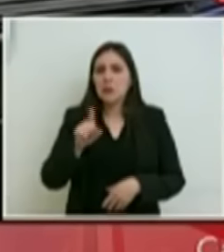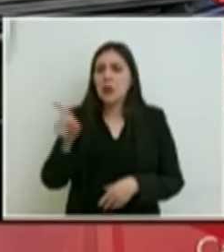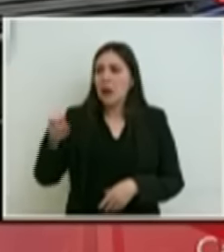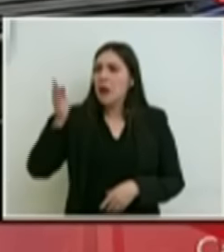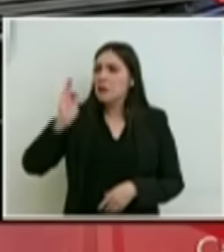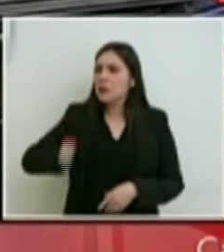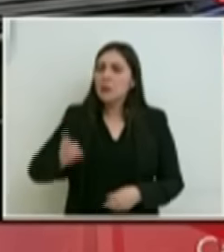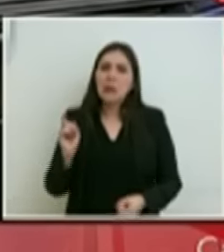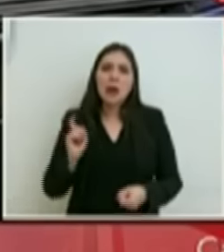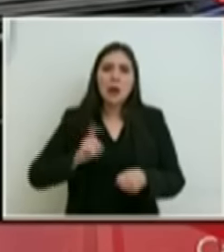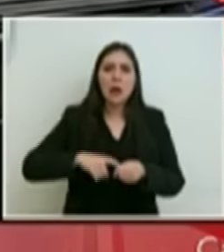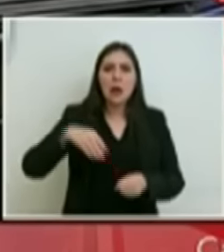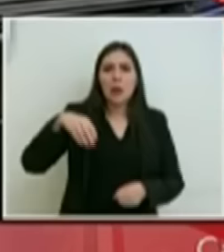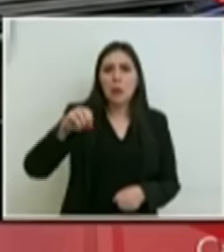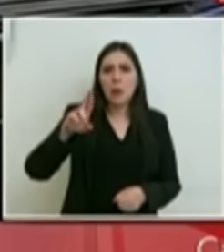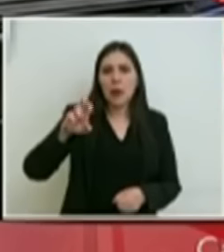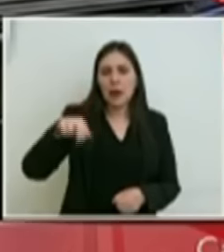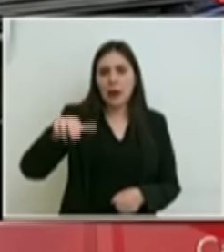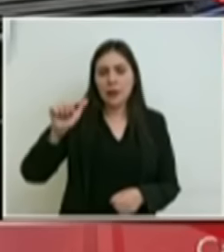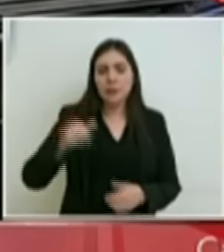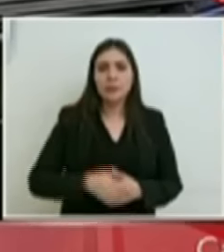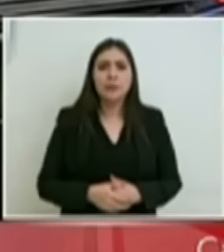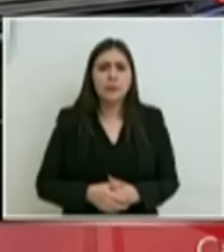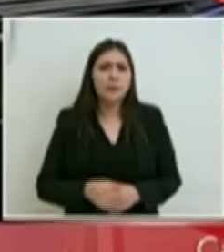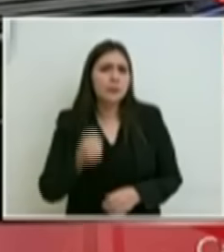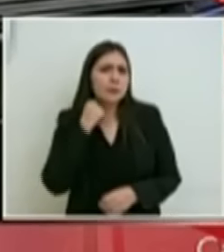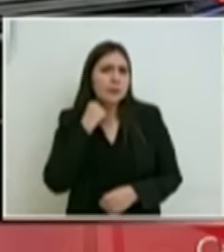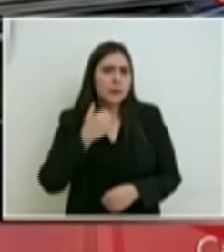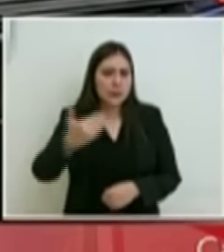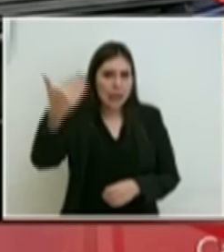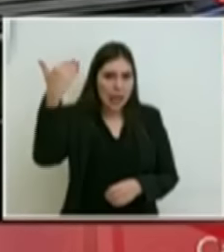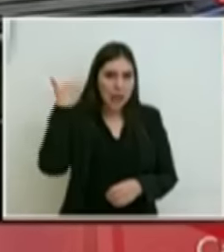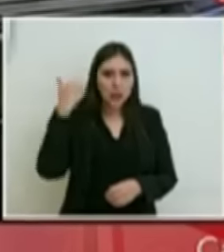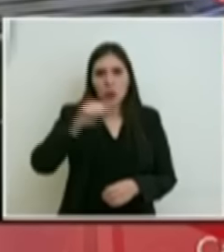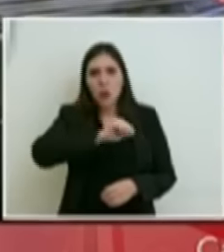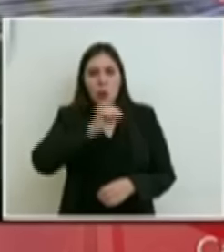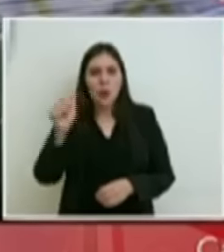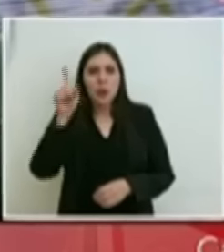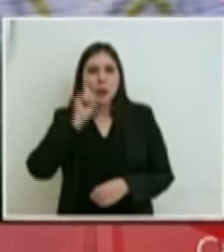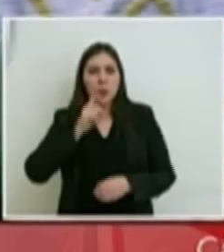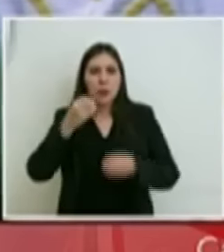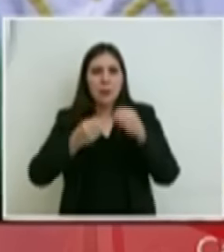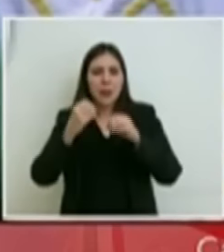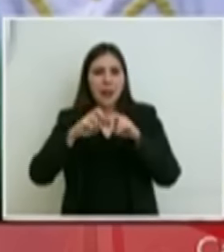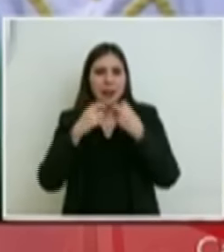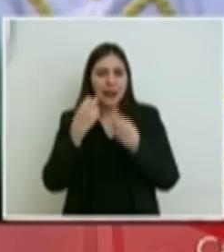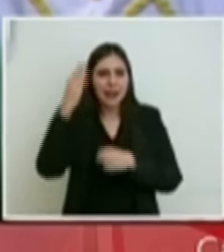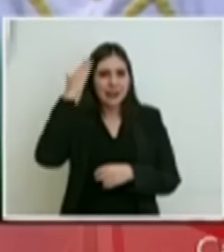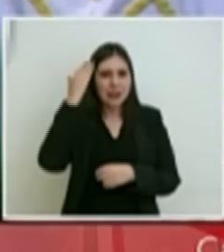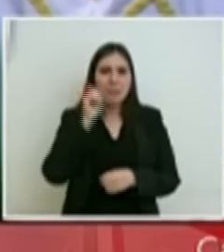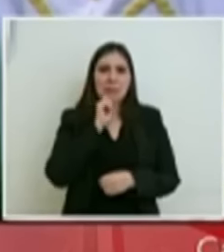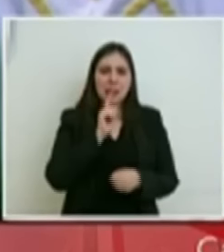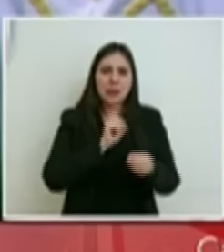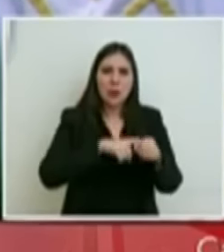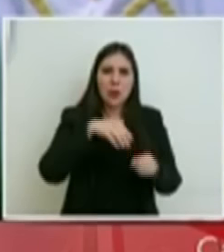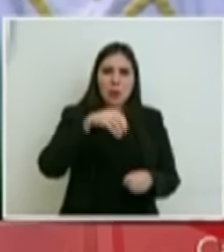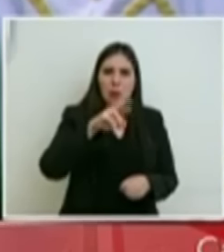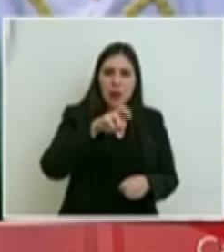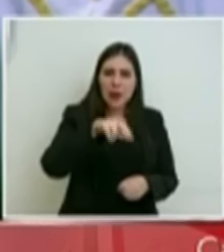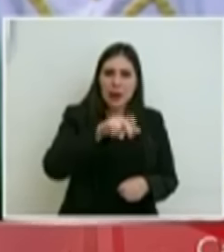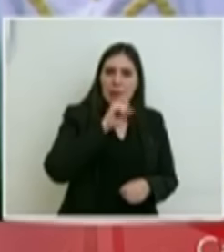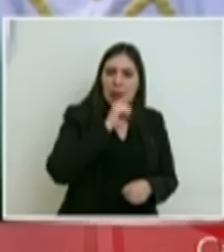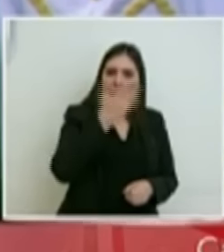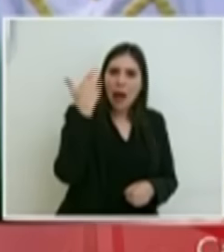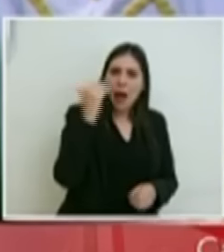de Morena. Antes el Senado había aprobado el nombramiento de otra ministra, también militante del mismo